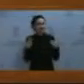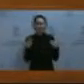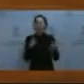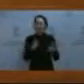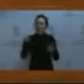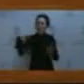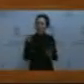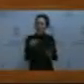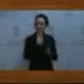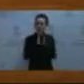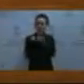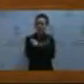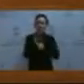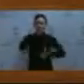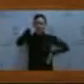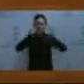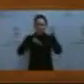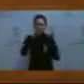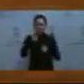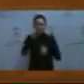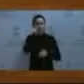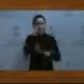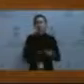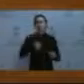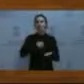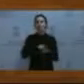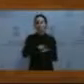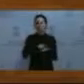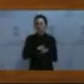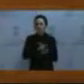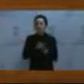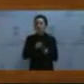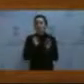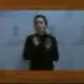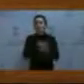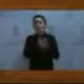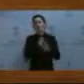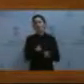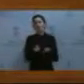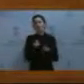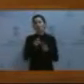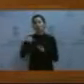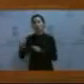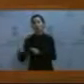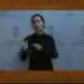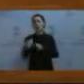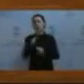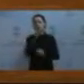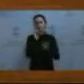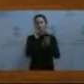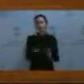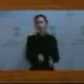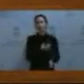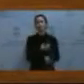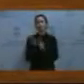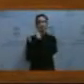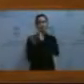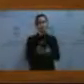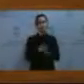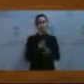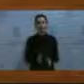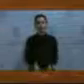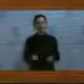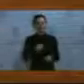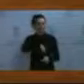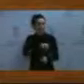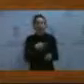a través de la intervención, a través de la Inspección General de Servicios y sin garantizar los controles externos ejercidos por la Sindicatura de Cuentas, estamos